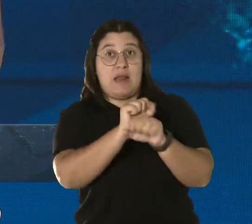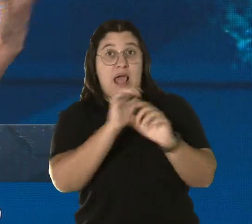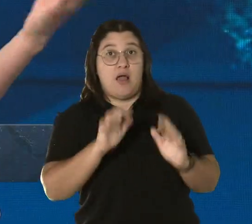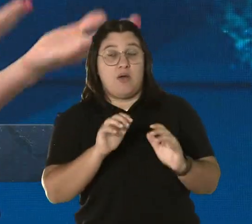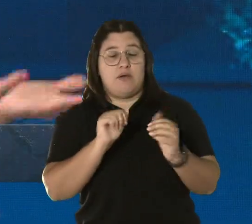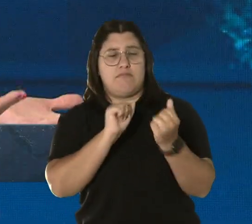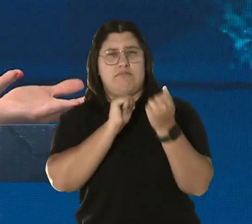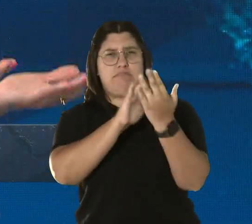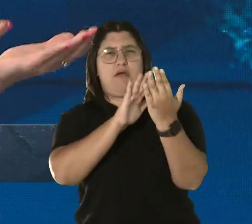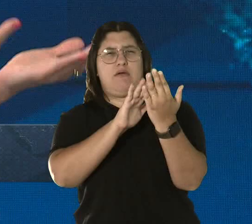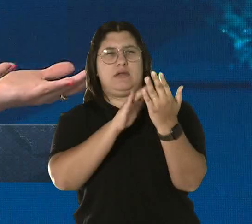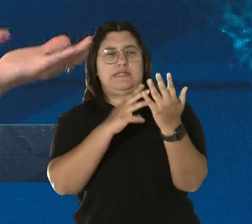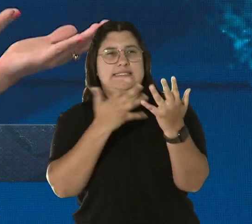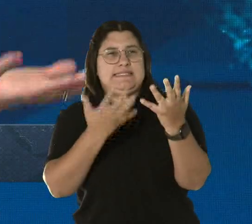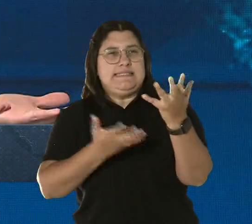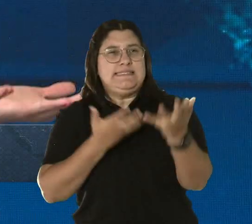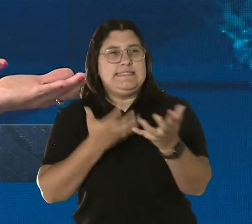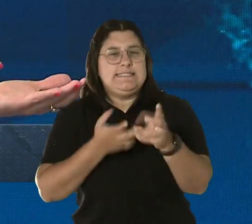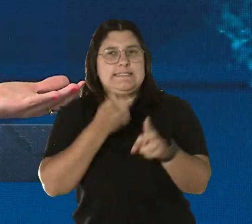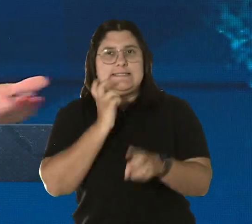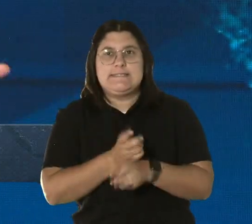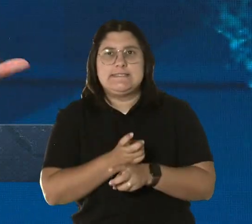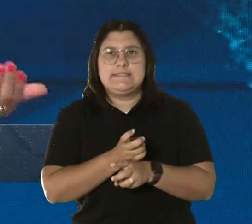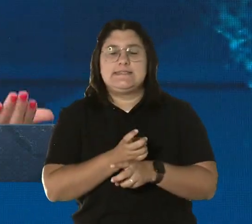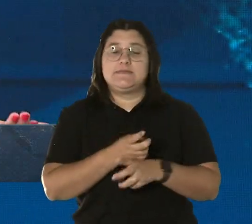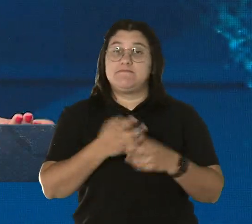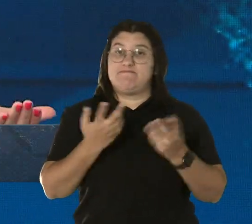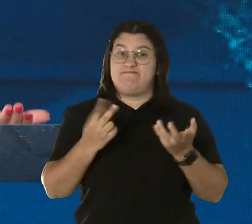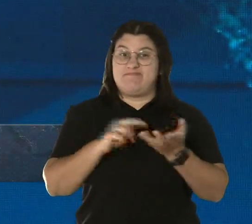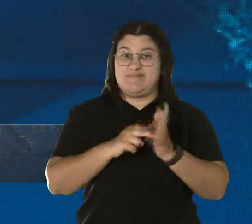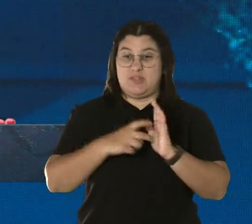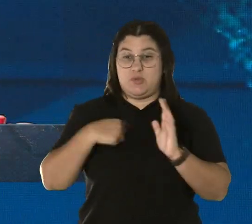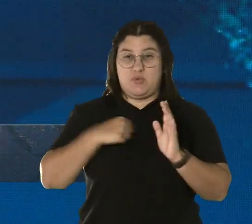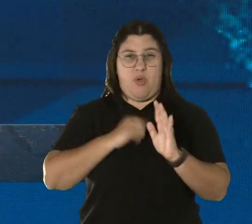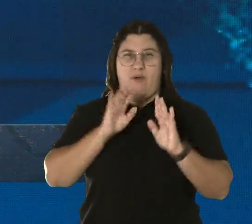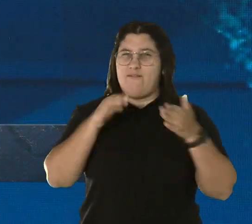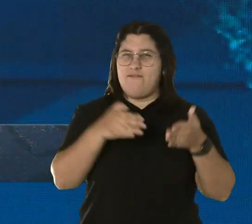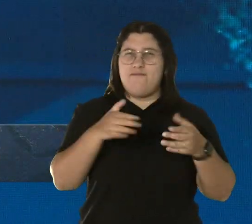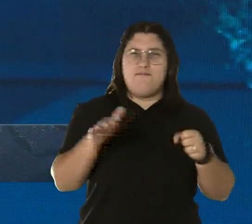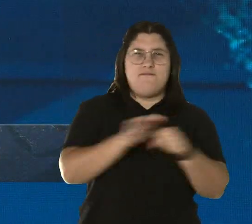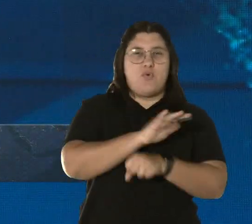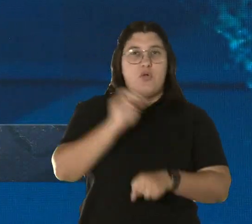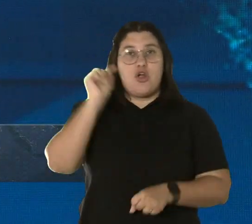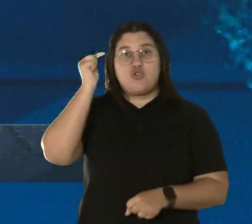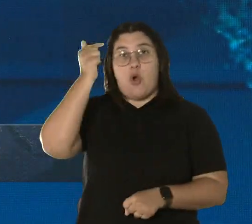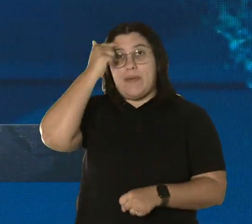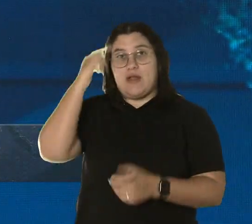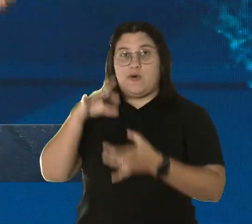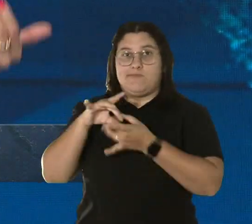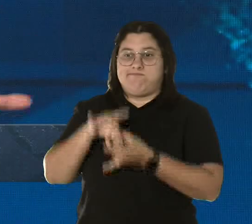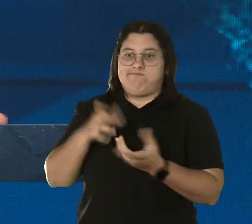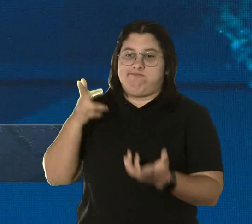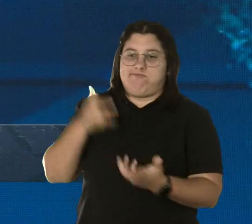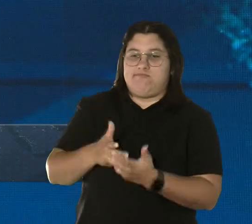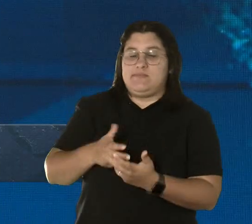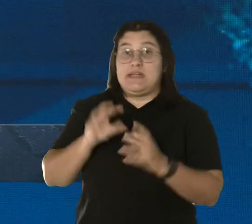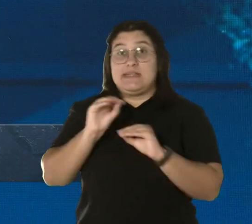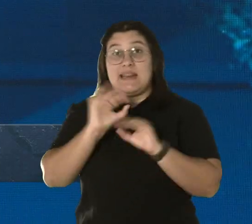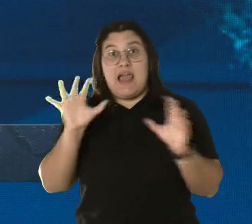una responsabilidad que, como habíamos conversado, es enteramente del gobierno. El gobierno, con su